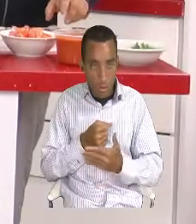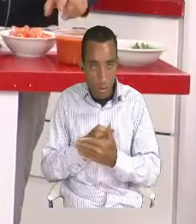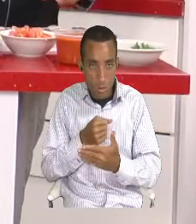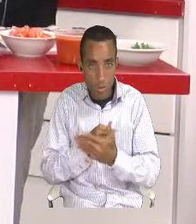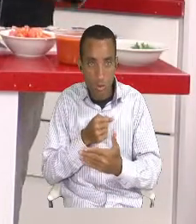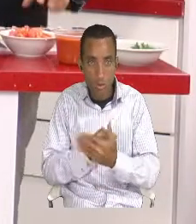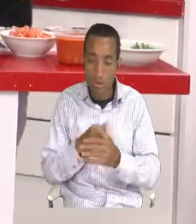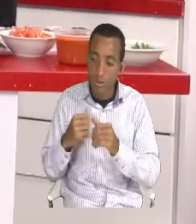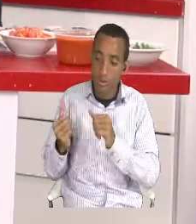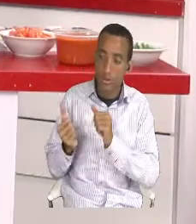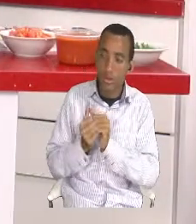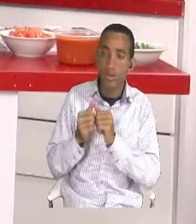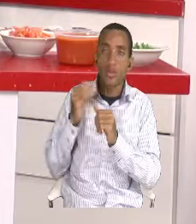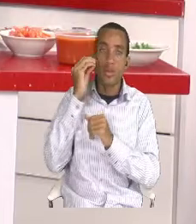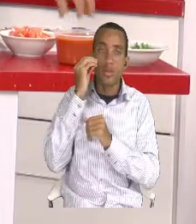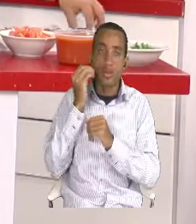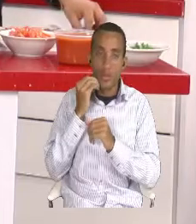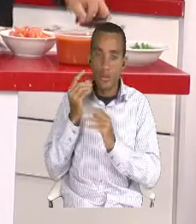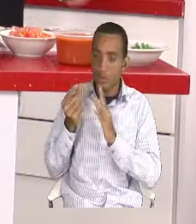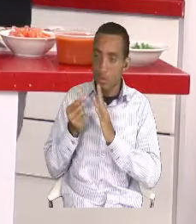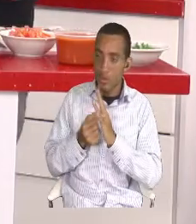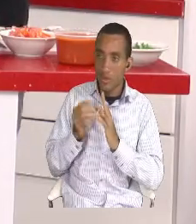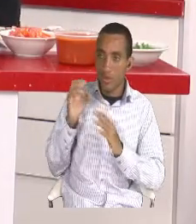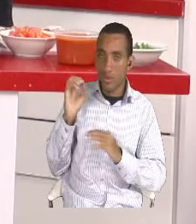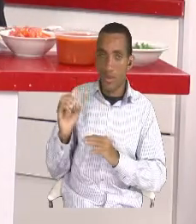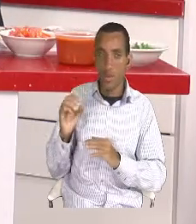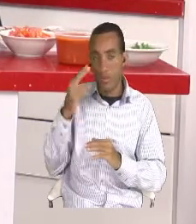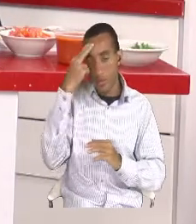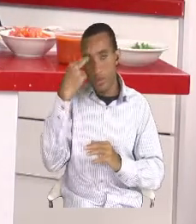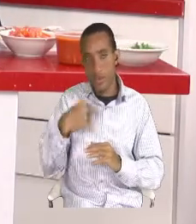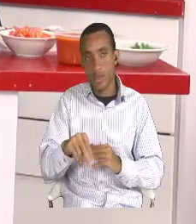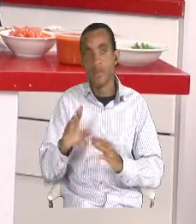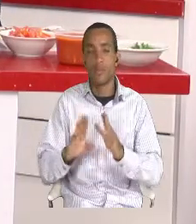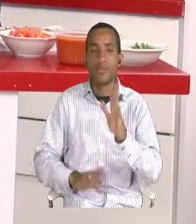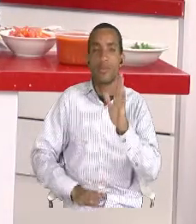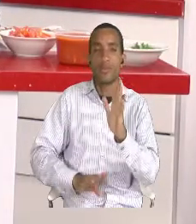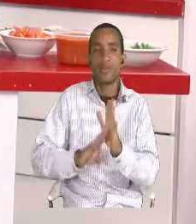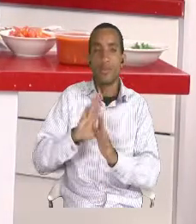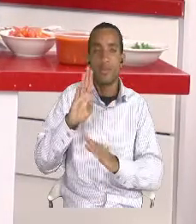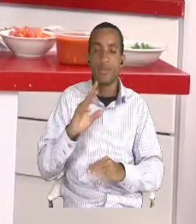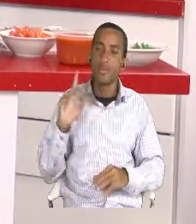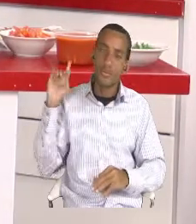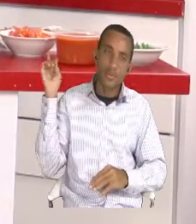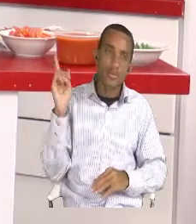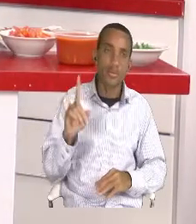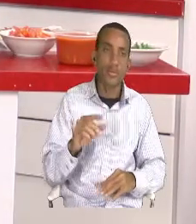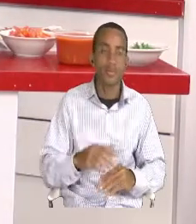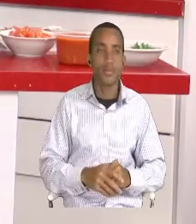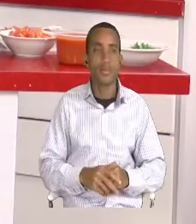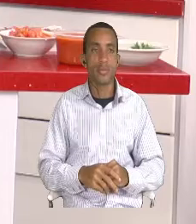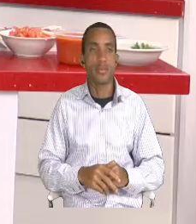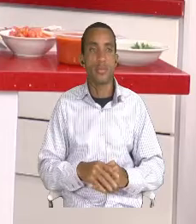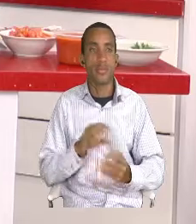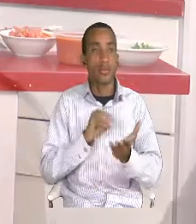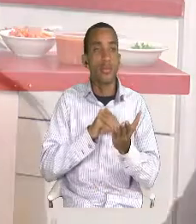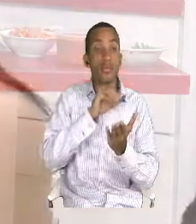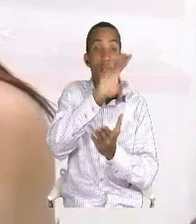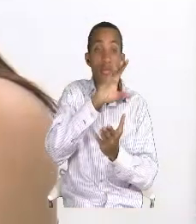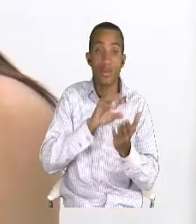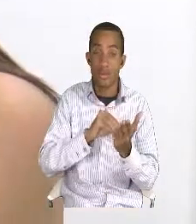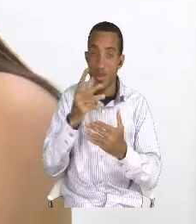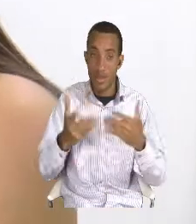compañía de su hogar, en compañía de su esposo y su hijo han logrado sacar la distribuidora adelante. ¿Cuántos años, cómo inició? Bueno, la Distribuidora La Paz viene de